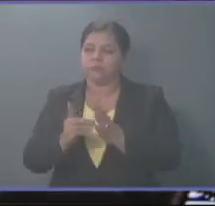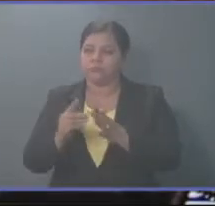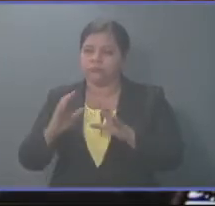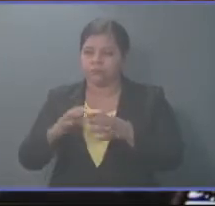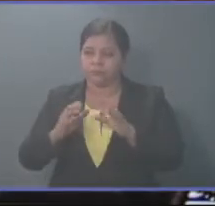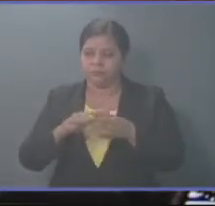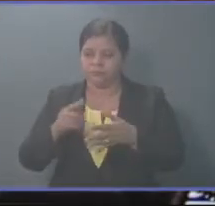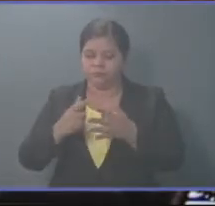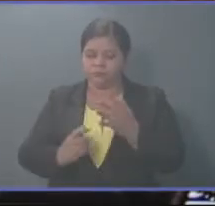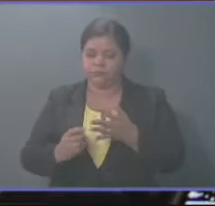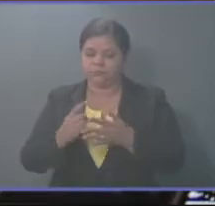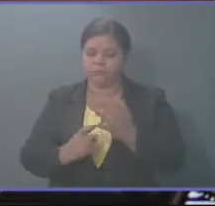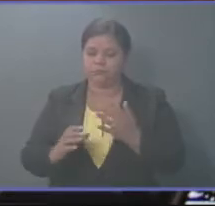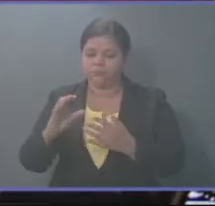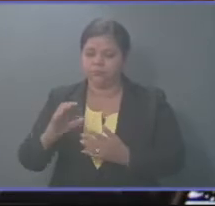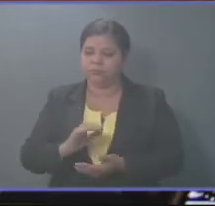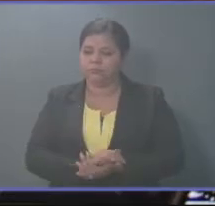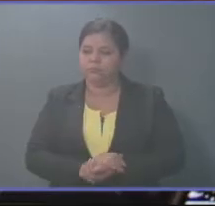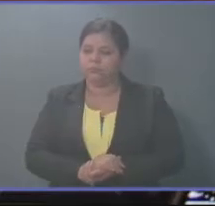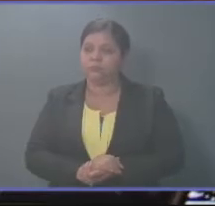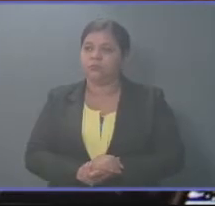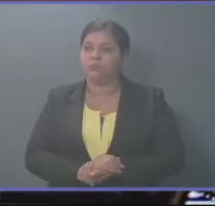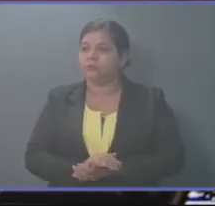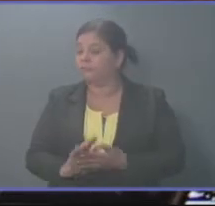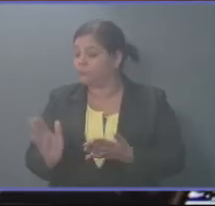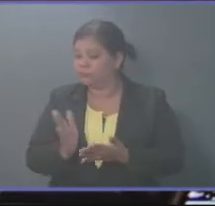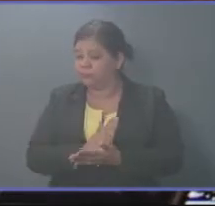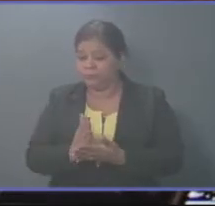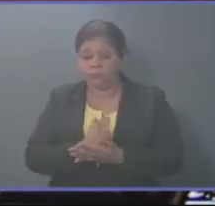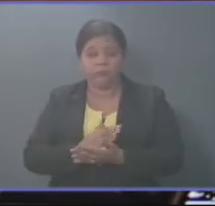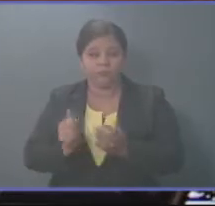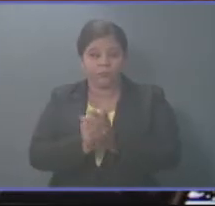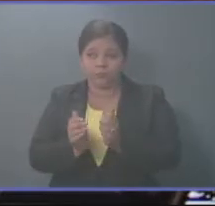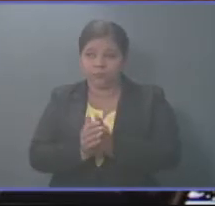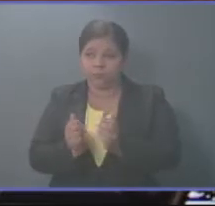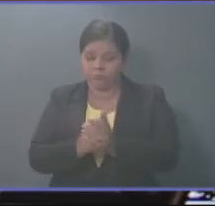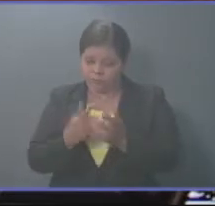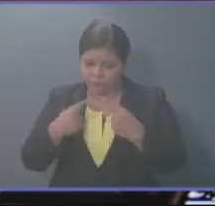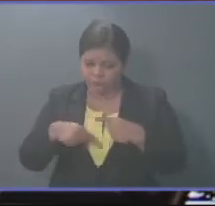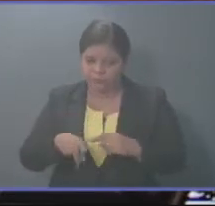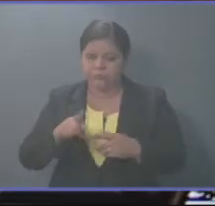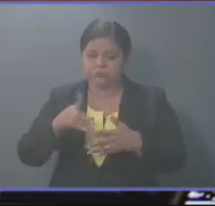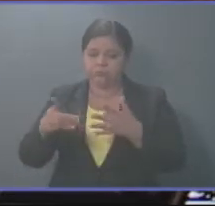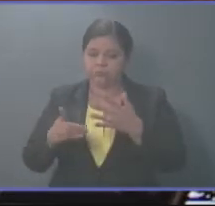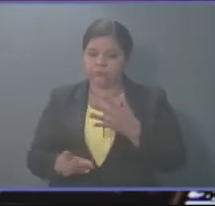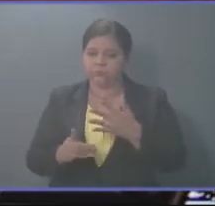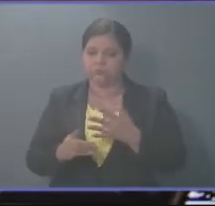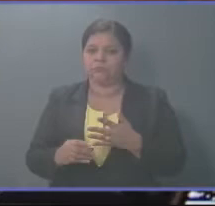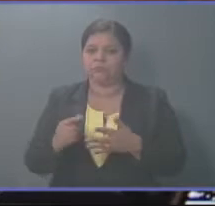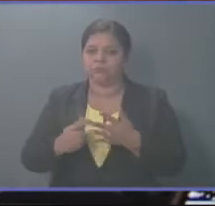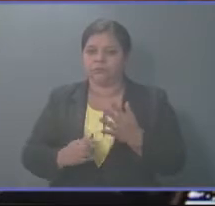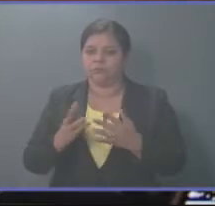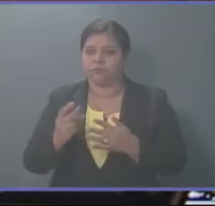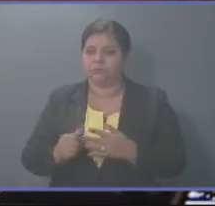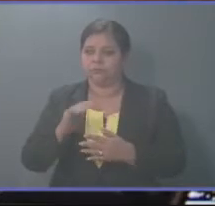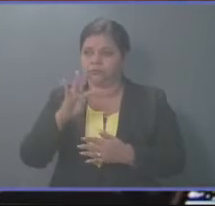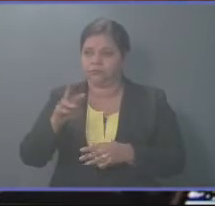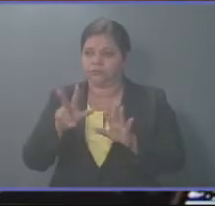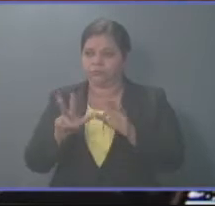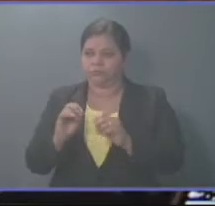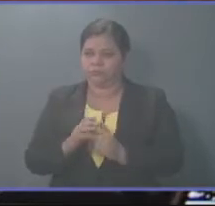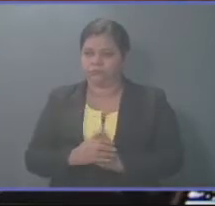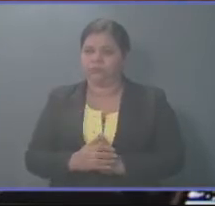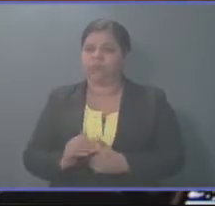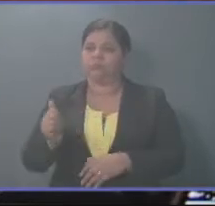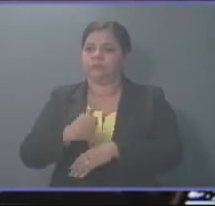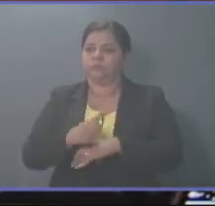Legislación y Puntos Constitucionales. Si no tiene inconveniente, el presidente continúa con la lectura del decreto número 480. La